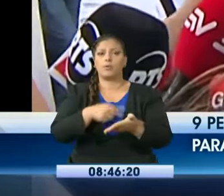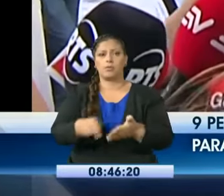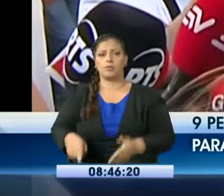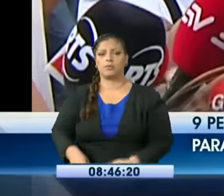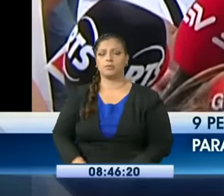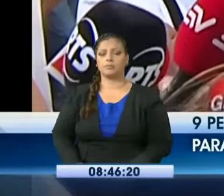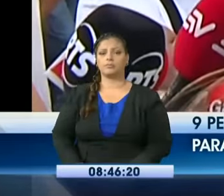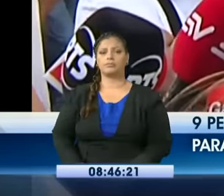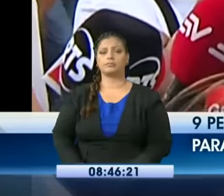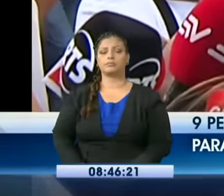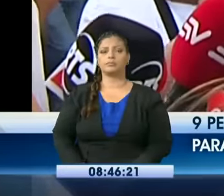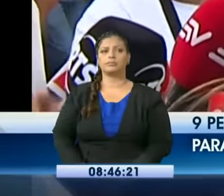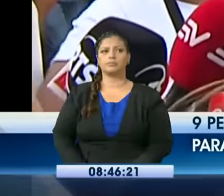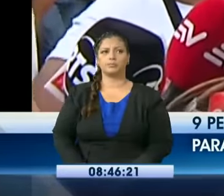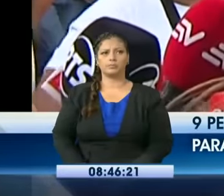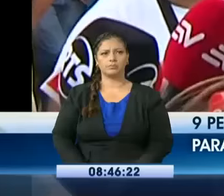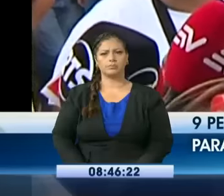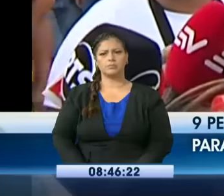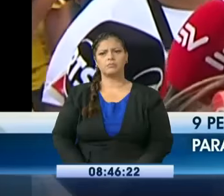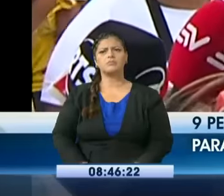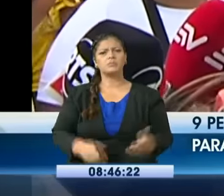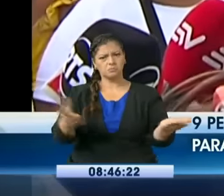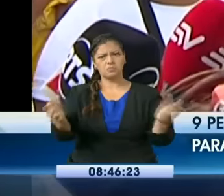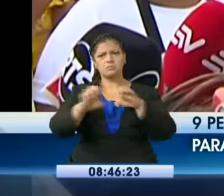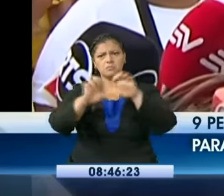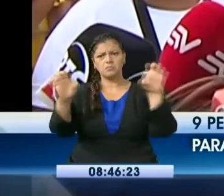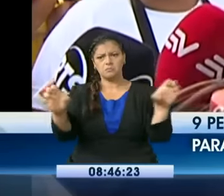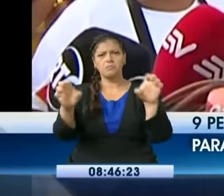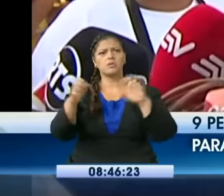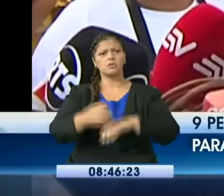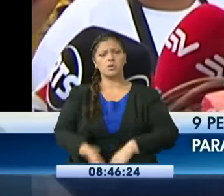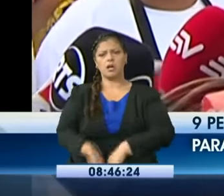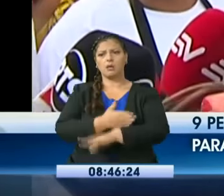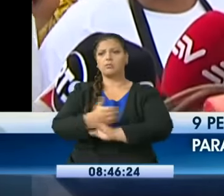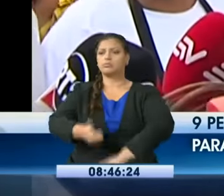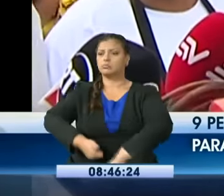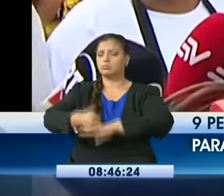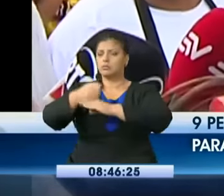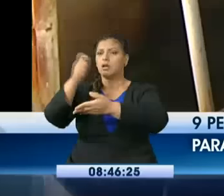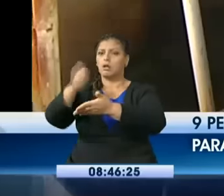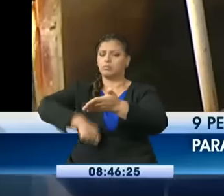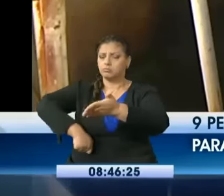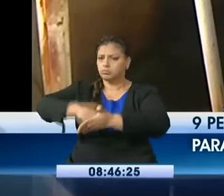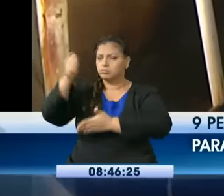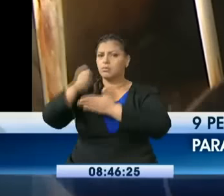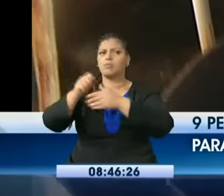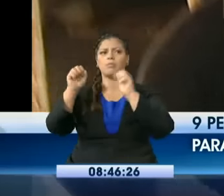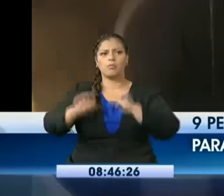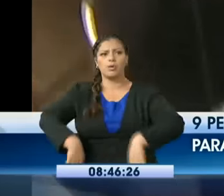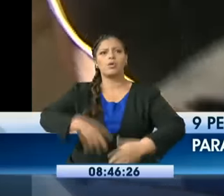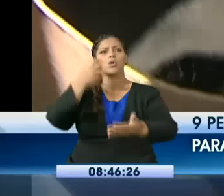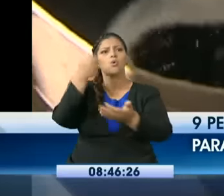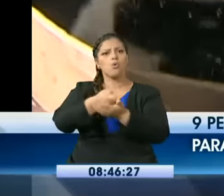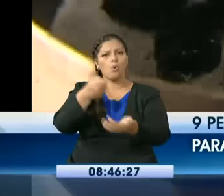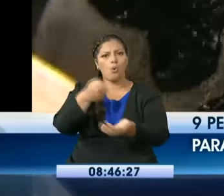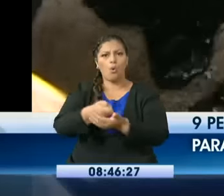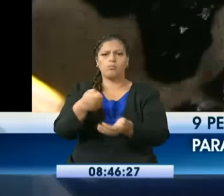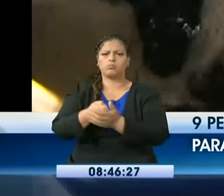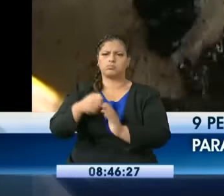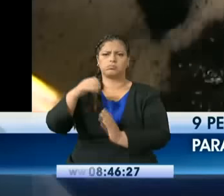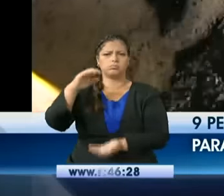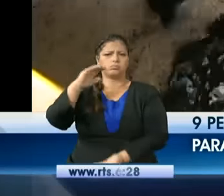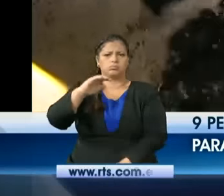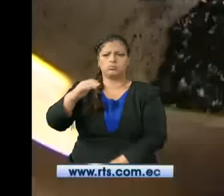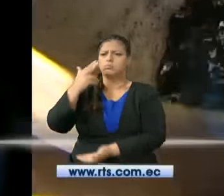tengan autorización para la adquisición de combustible, estaban dando un uso distinto al autorizado. El combustible estaba destinado para el funcionamiento